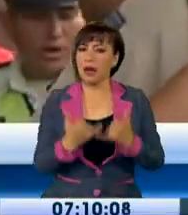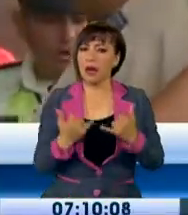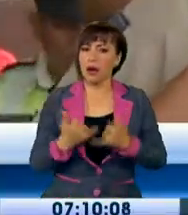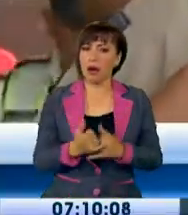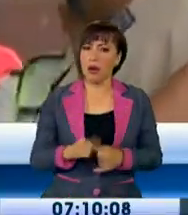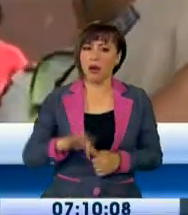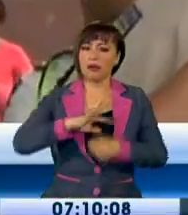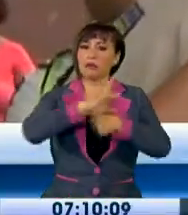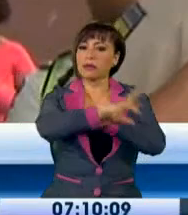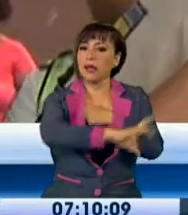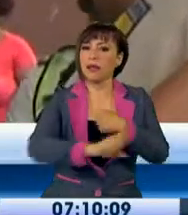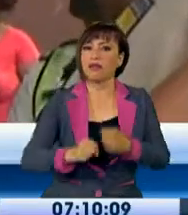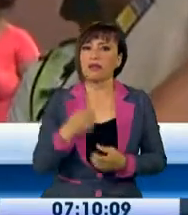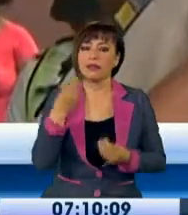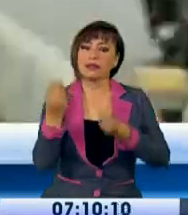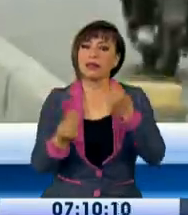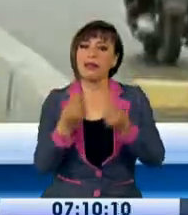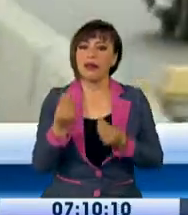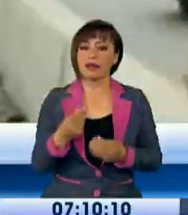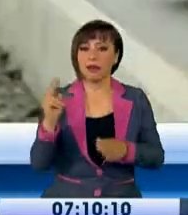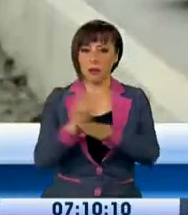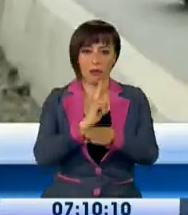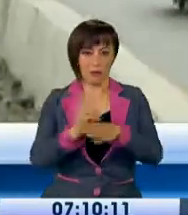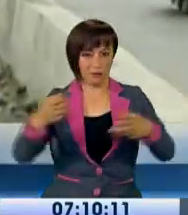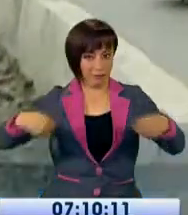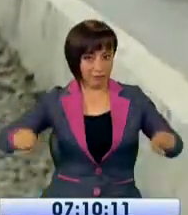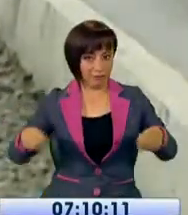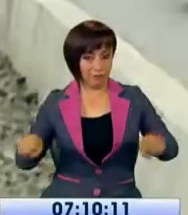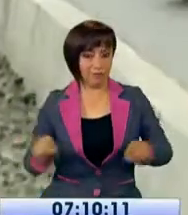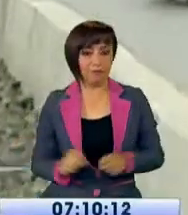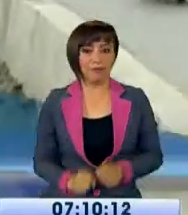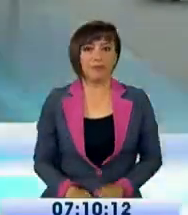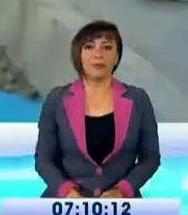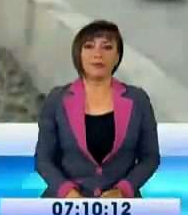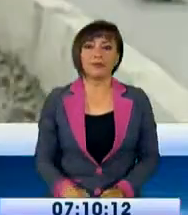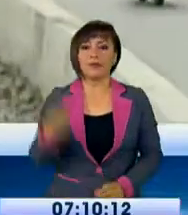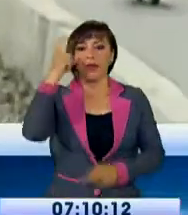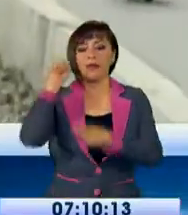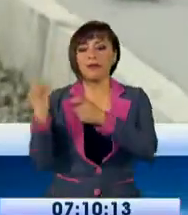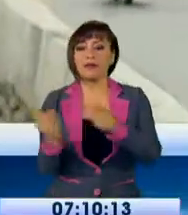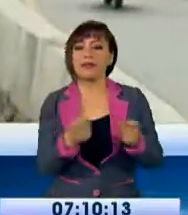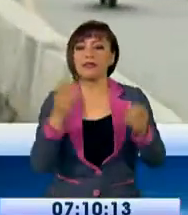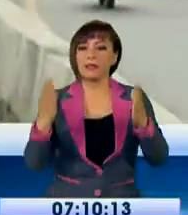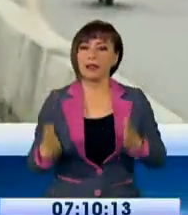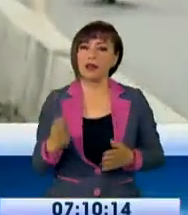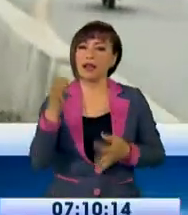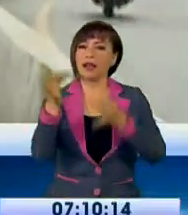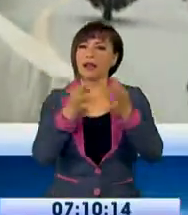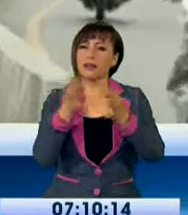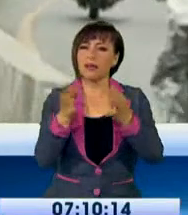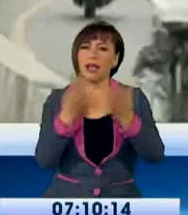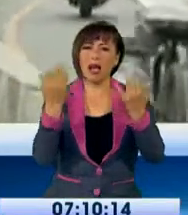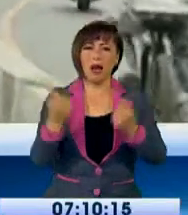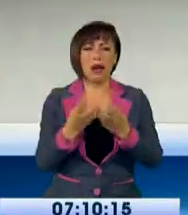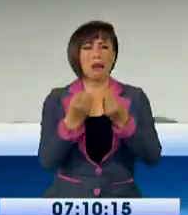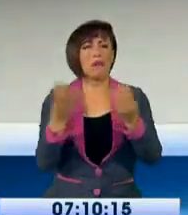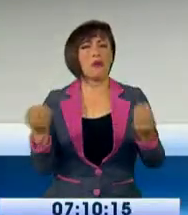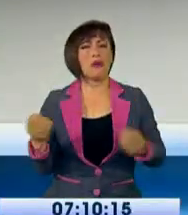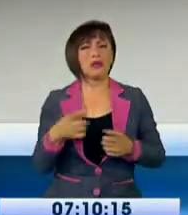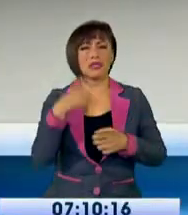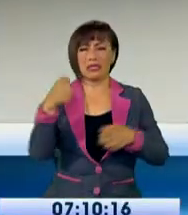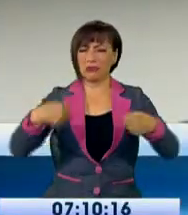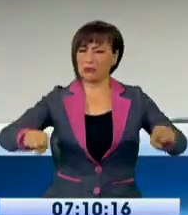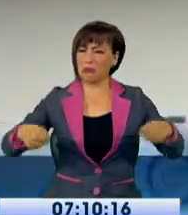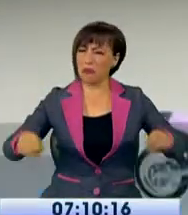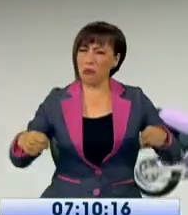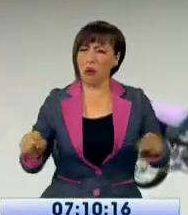delincuentes para cometer actos delictivos. A decir del fiscal, en Milagro hay más motos que autos. Según cifras de la